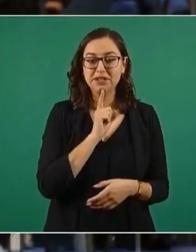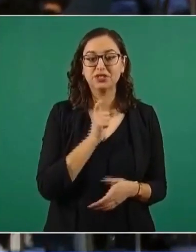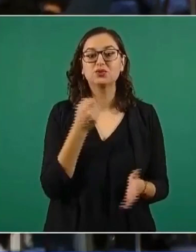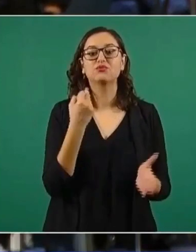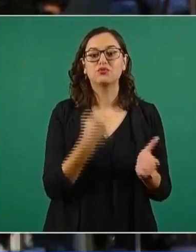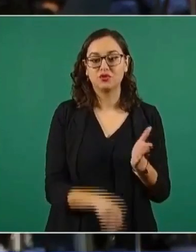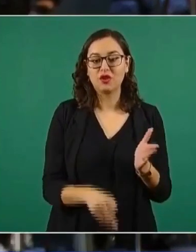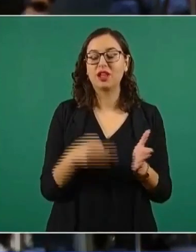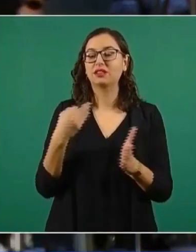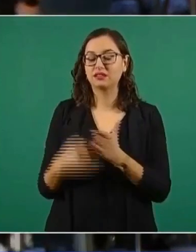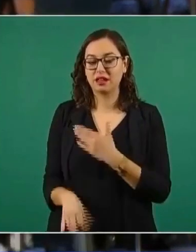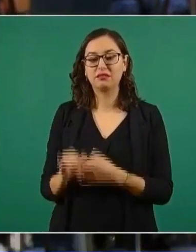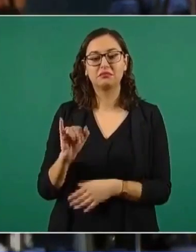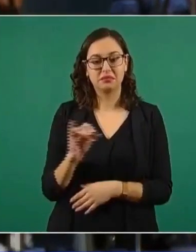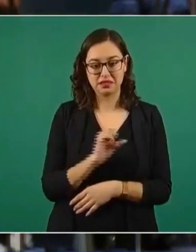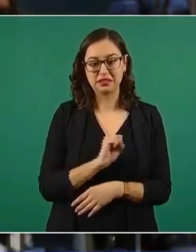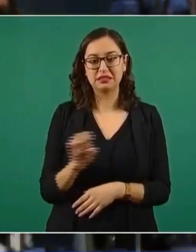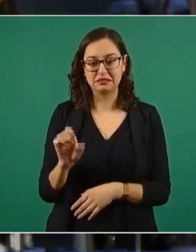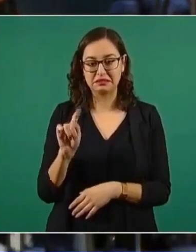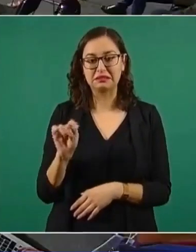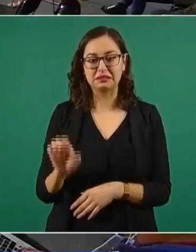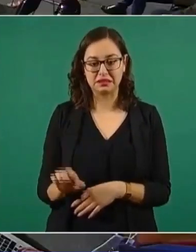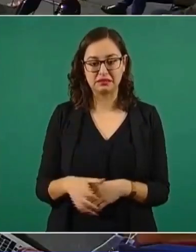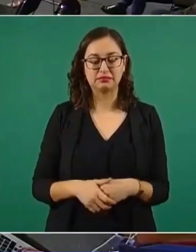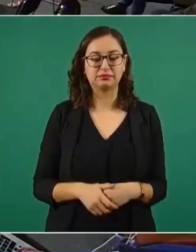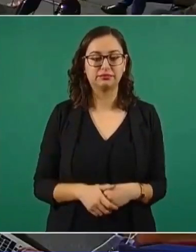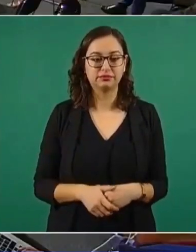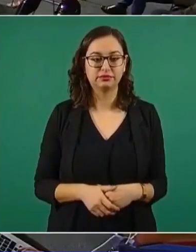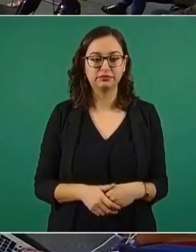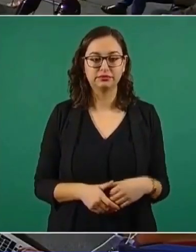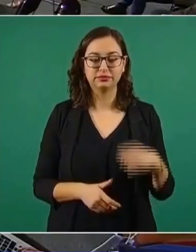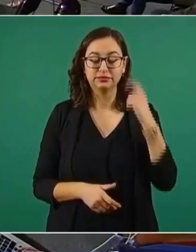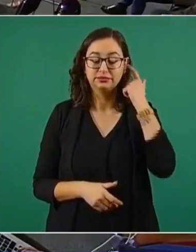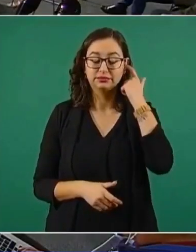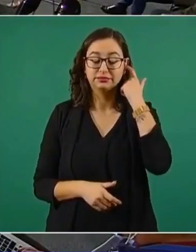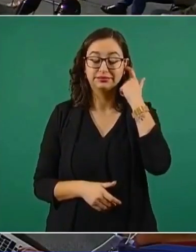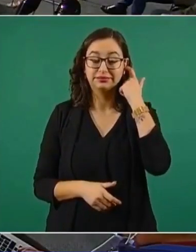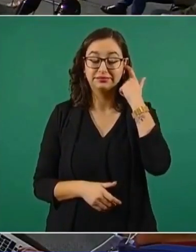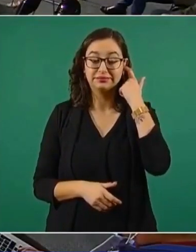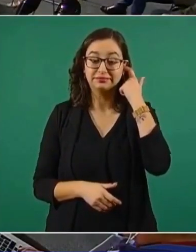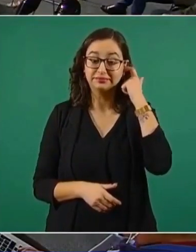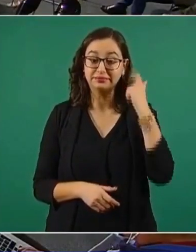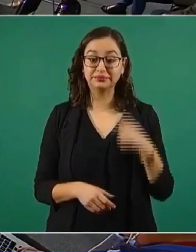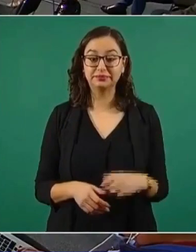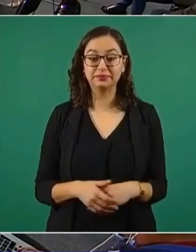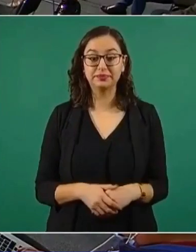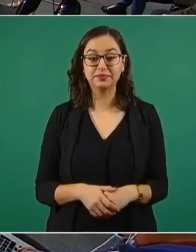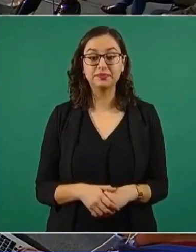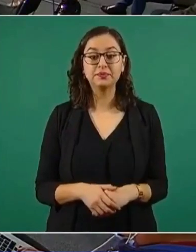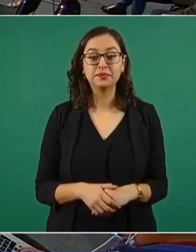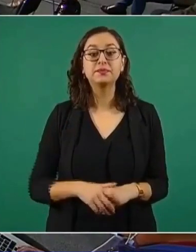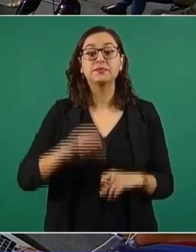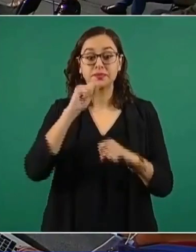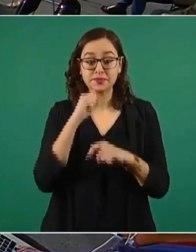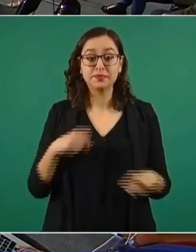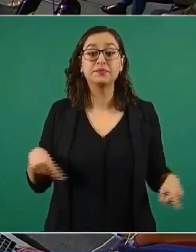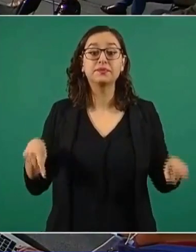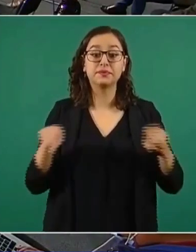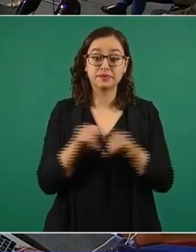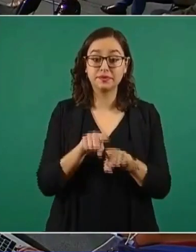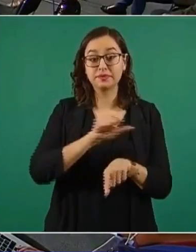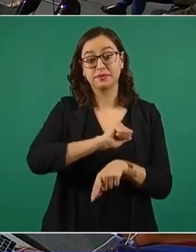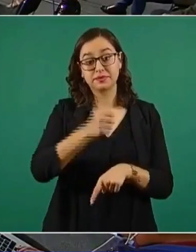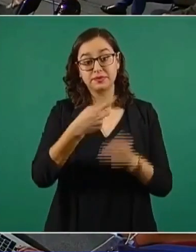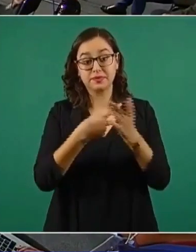algunos hospitales del ISSSTE del país, así como también en proyectos tan